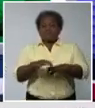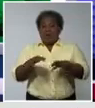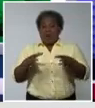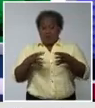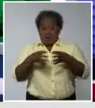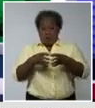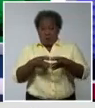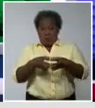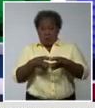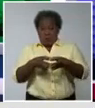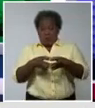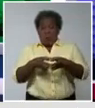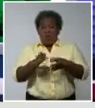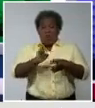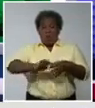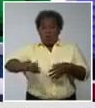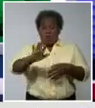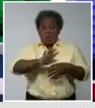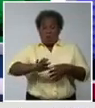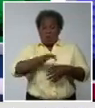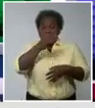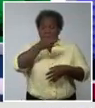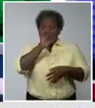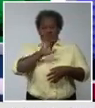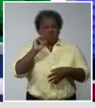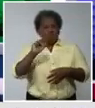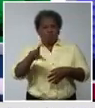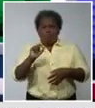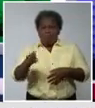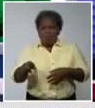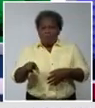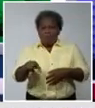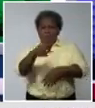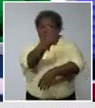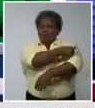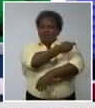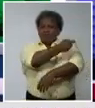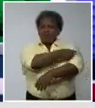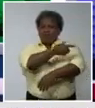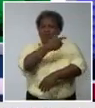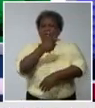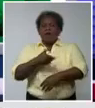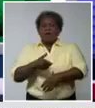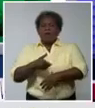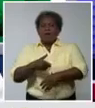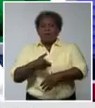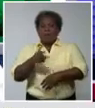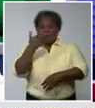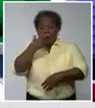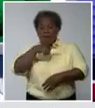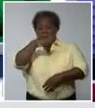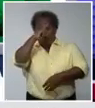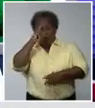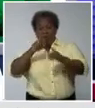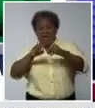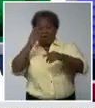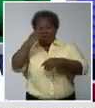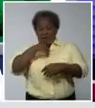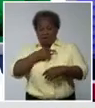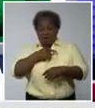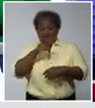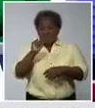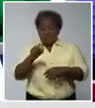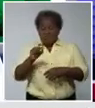Europea planteó no adquirir este tipo, no administrar la vacuna producida por esta